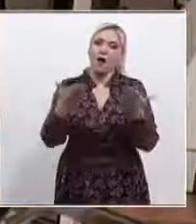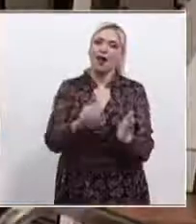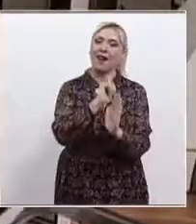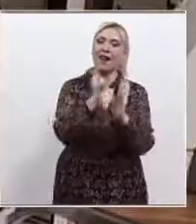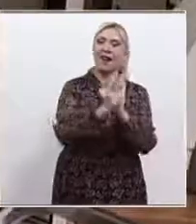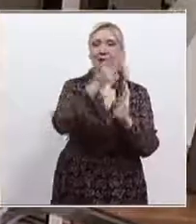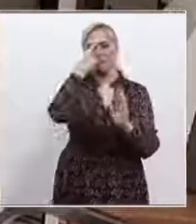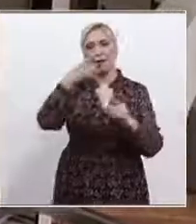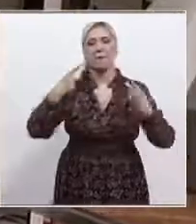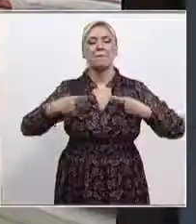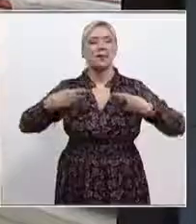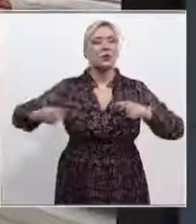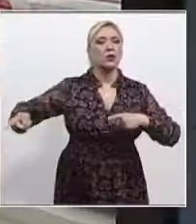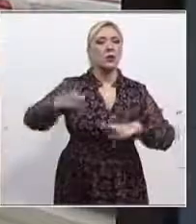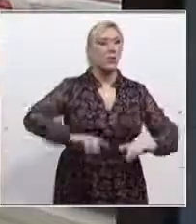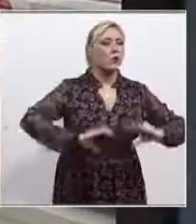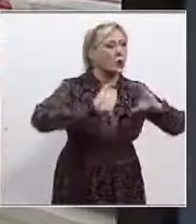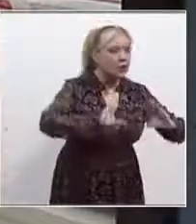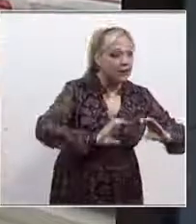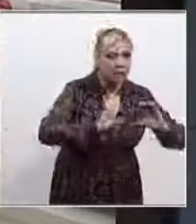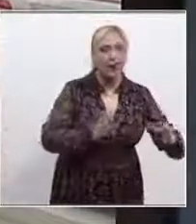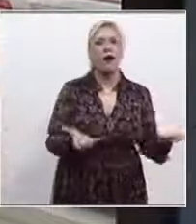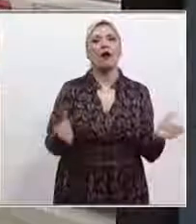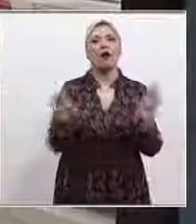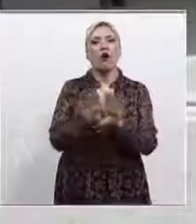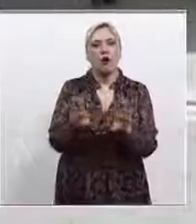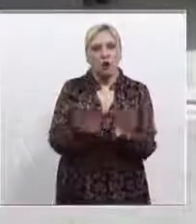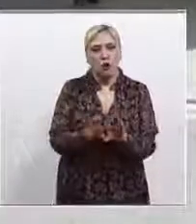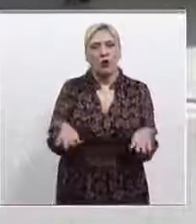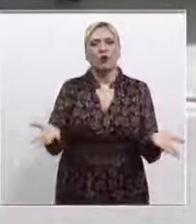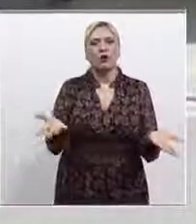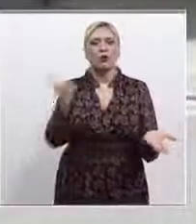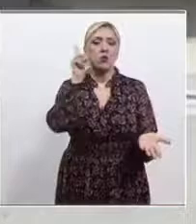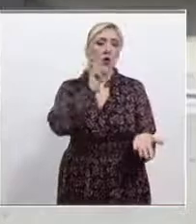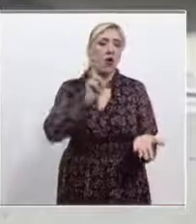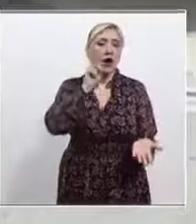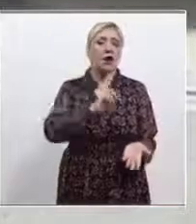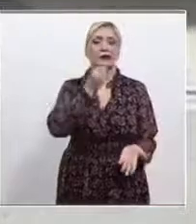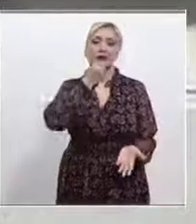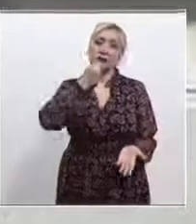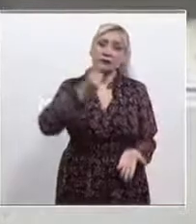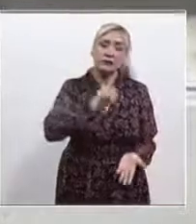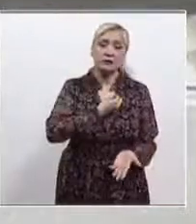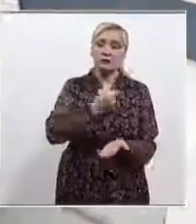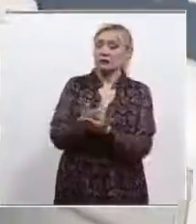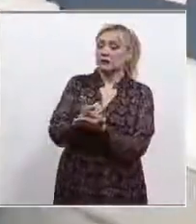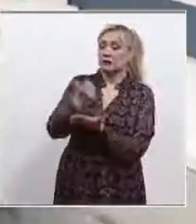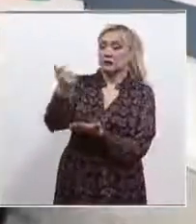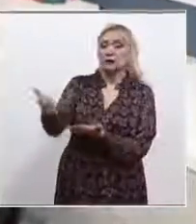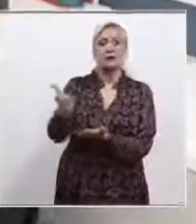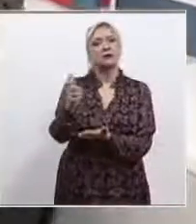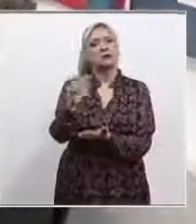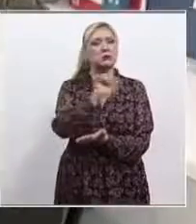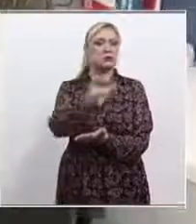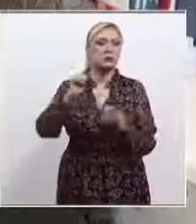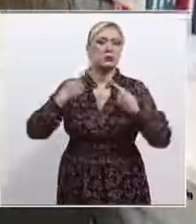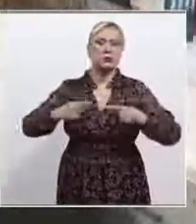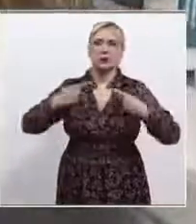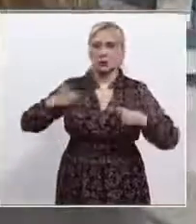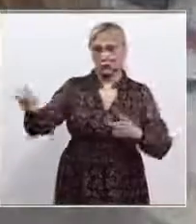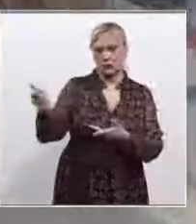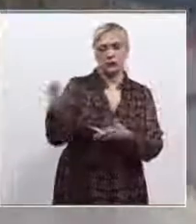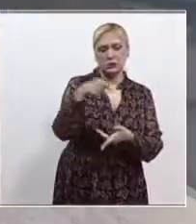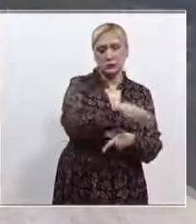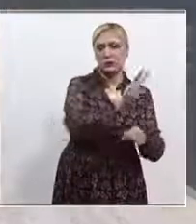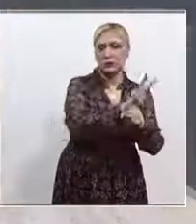creado conciencia en los ámbitos jurídicos sobre los costos diferenciales que las mujeres asumen prácticamente de manera exclusiva por esta labor.